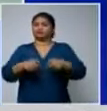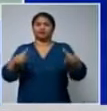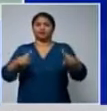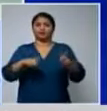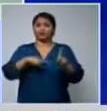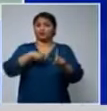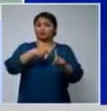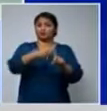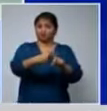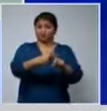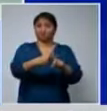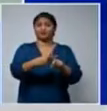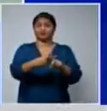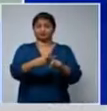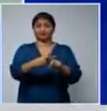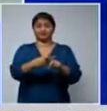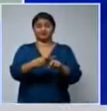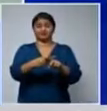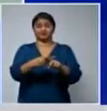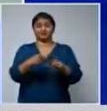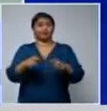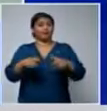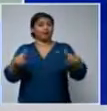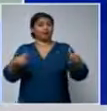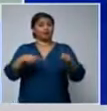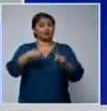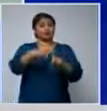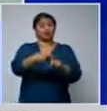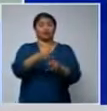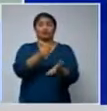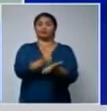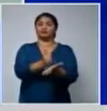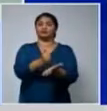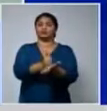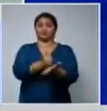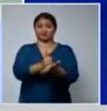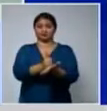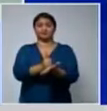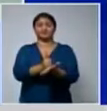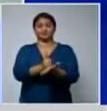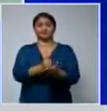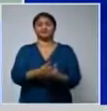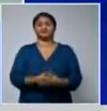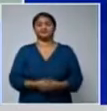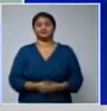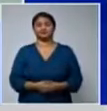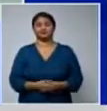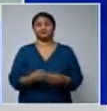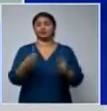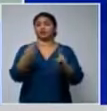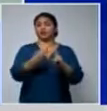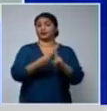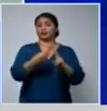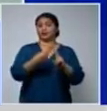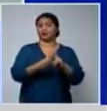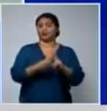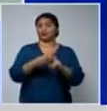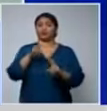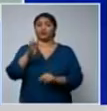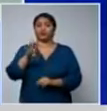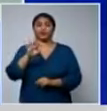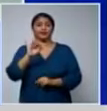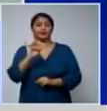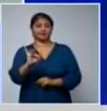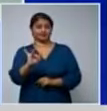Tiene su mayor transmisión en el municipio cabecera, ahí se puede apreciar, Bayamo, con 47 de